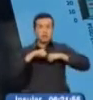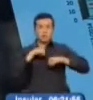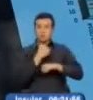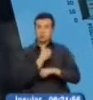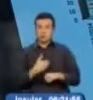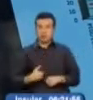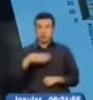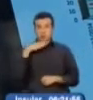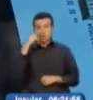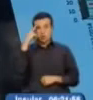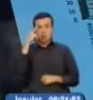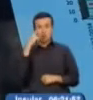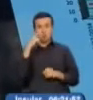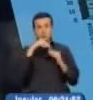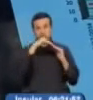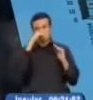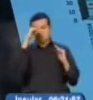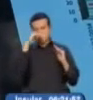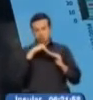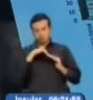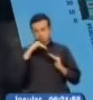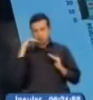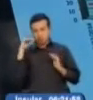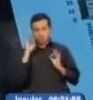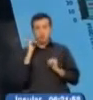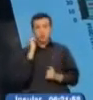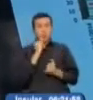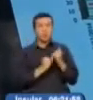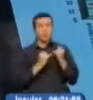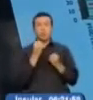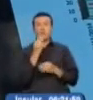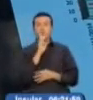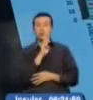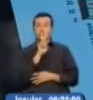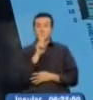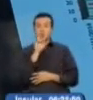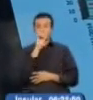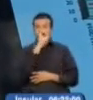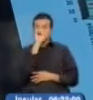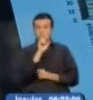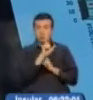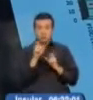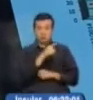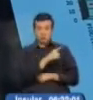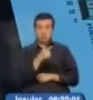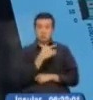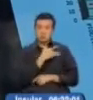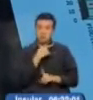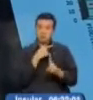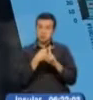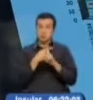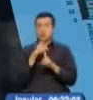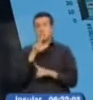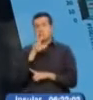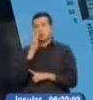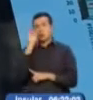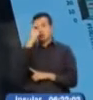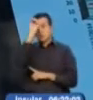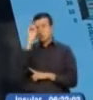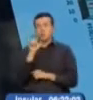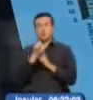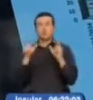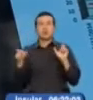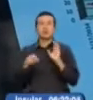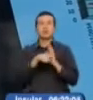del presidente Rafael Correa. Para la última gestión, 62% de calificaciones positivas contra 36%